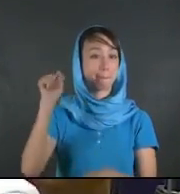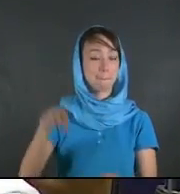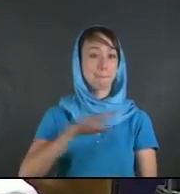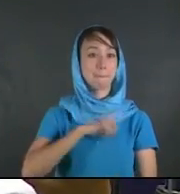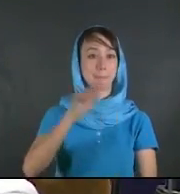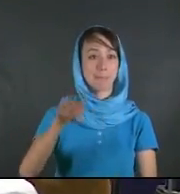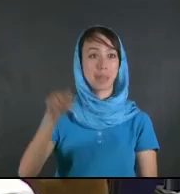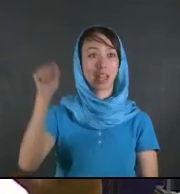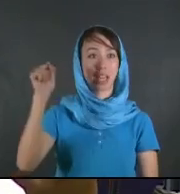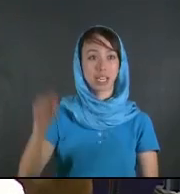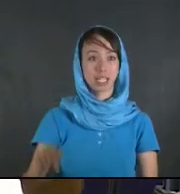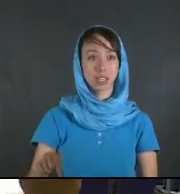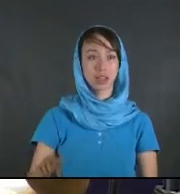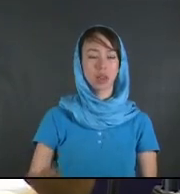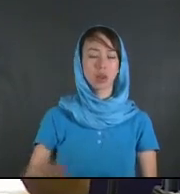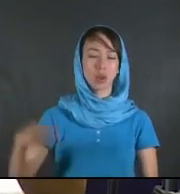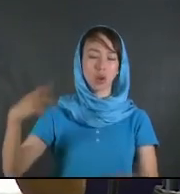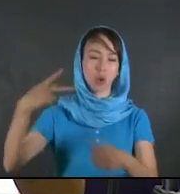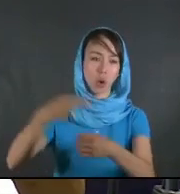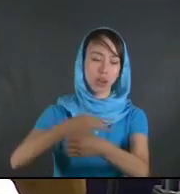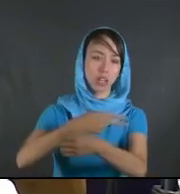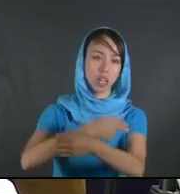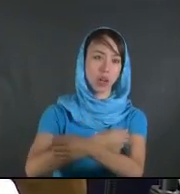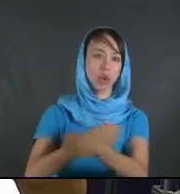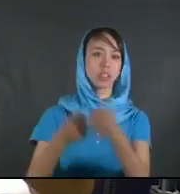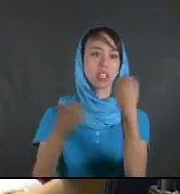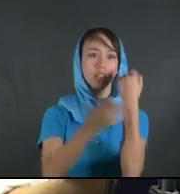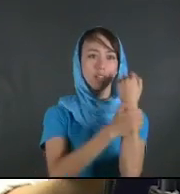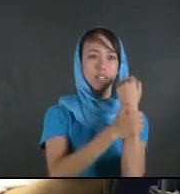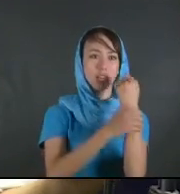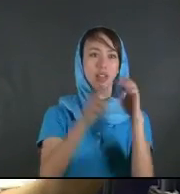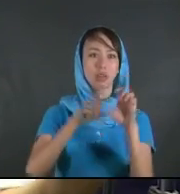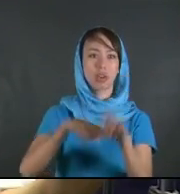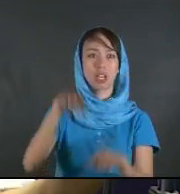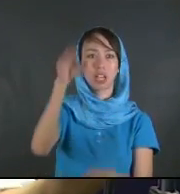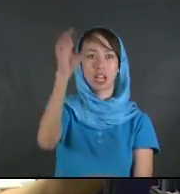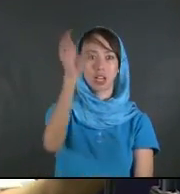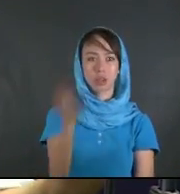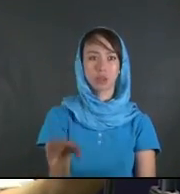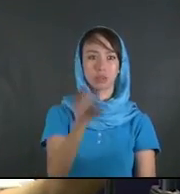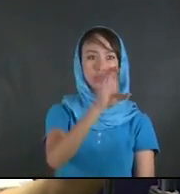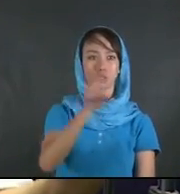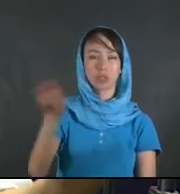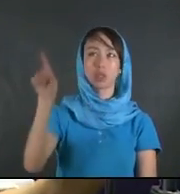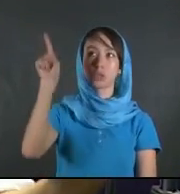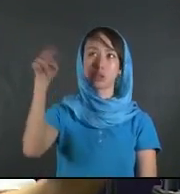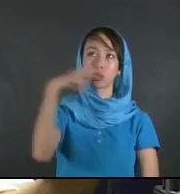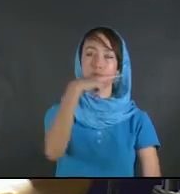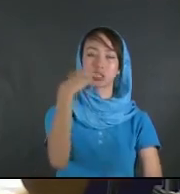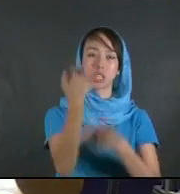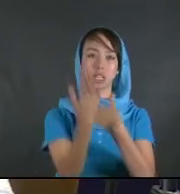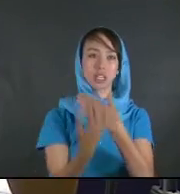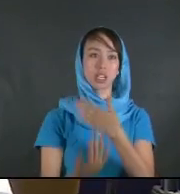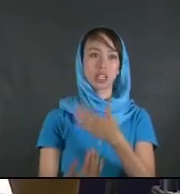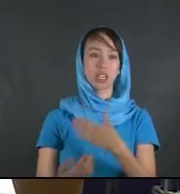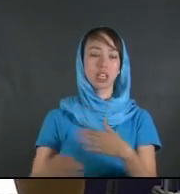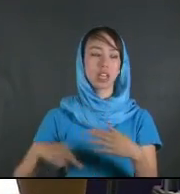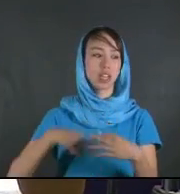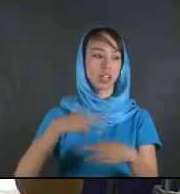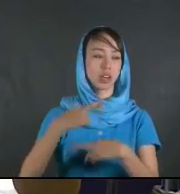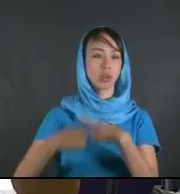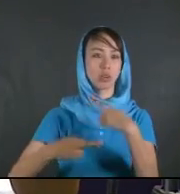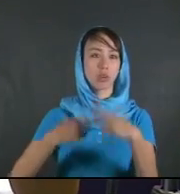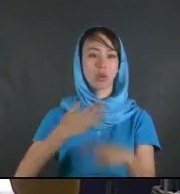aquí Cordero inmolado en la cruz tu sangre renovó